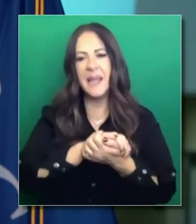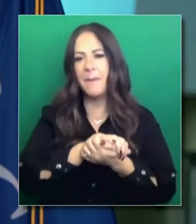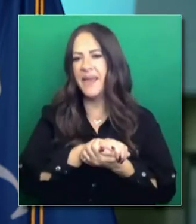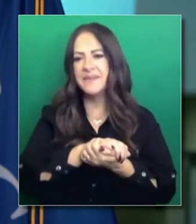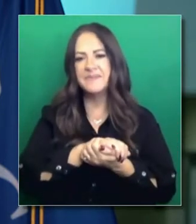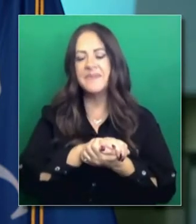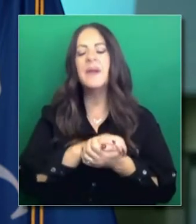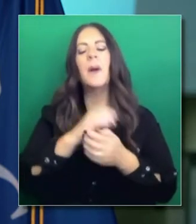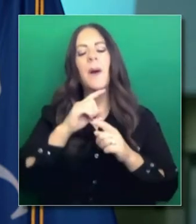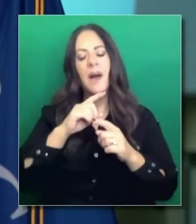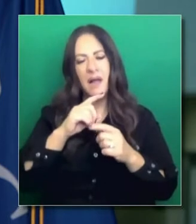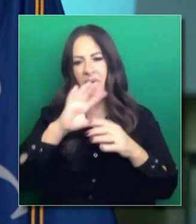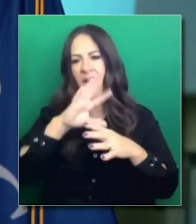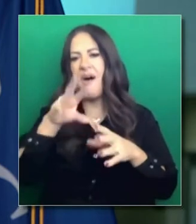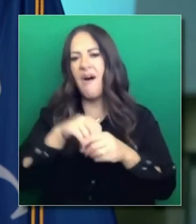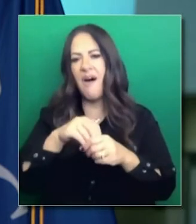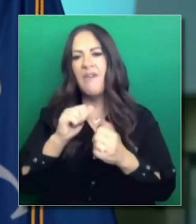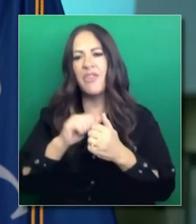el desarrollo